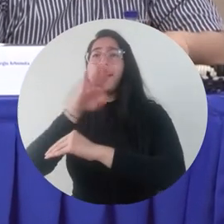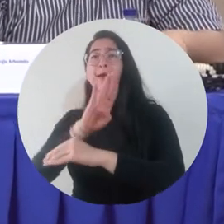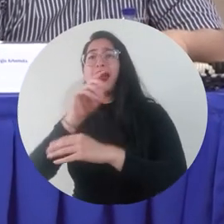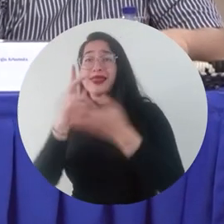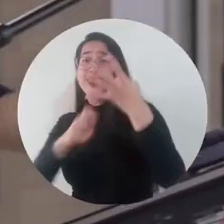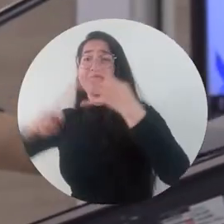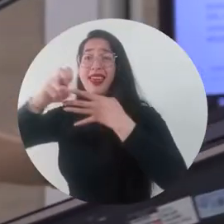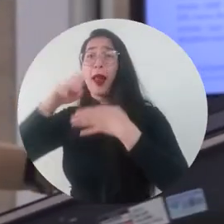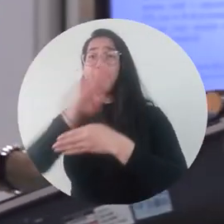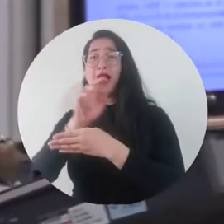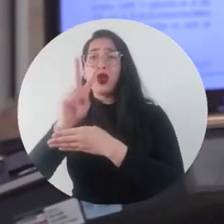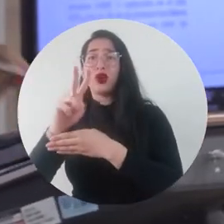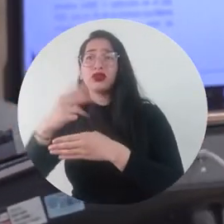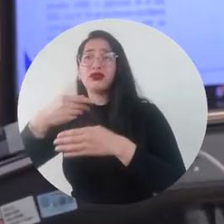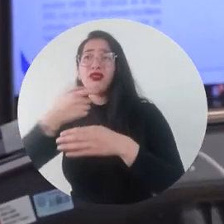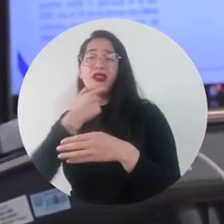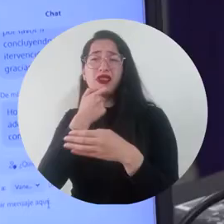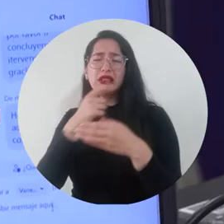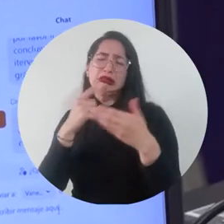B2